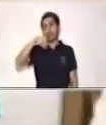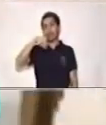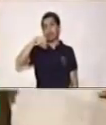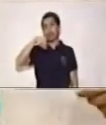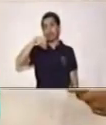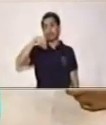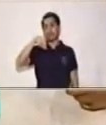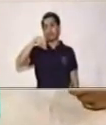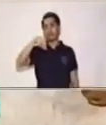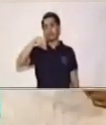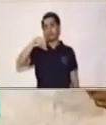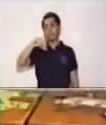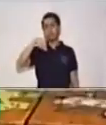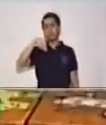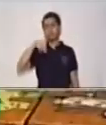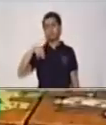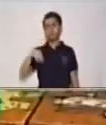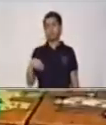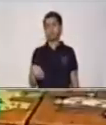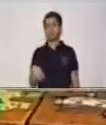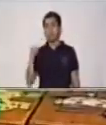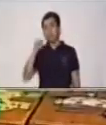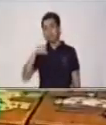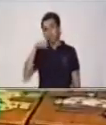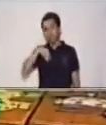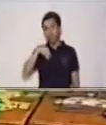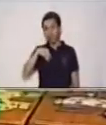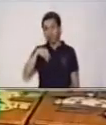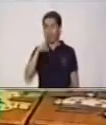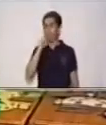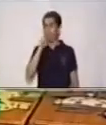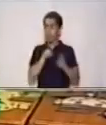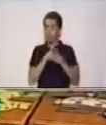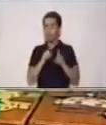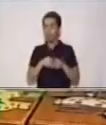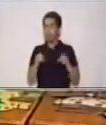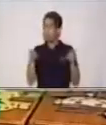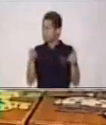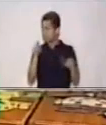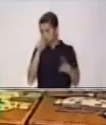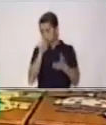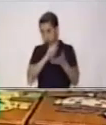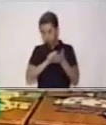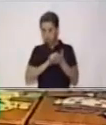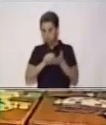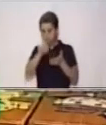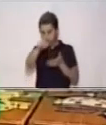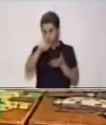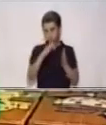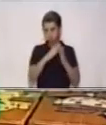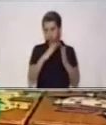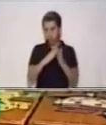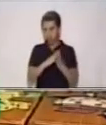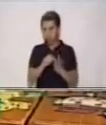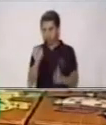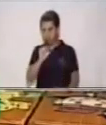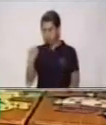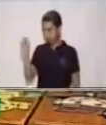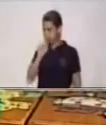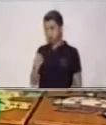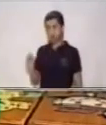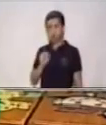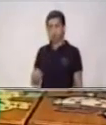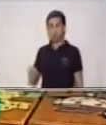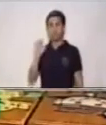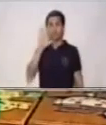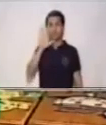por acá en este espacio y tú puedes hacer en casa lo mismo, ¿verdad? Colocamos las cinco vocales y